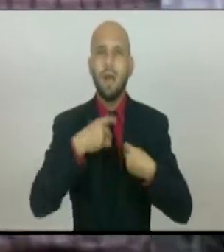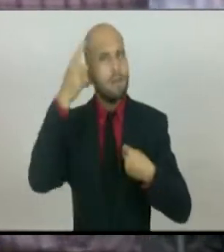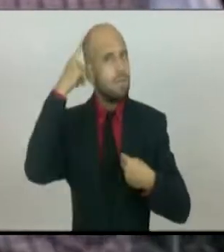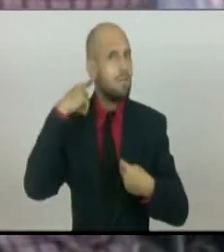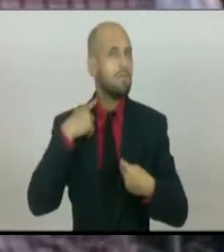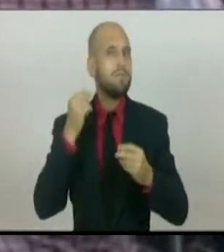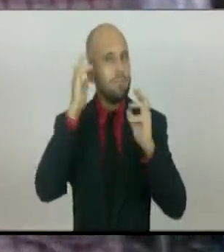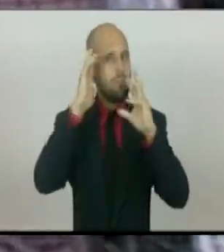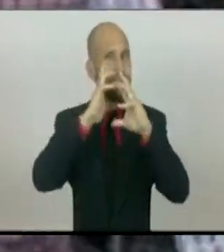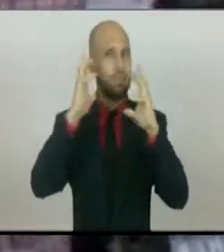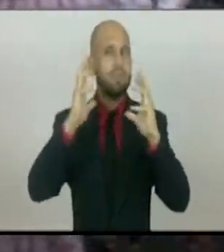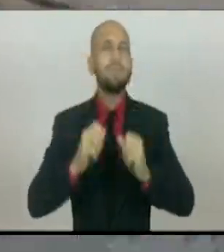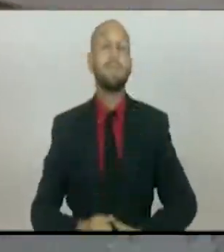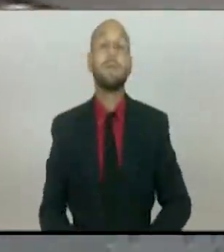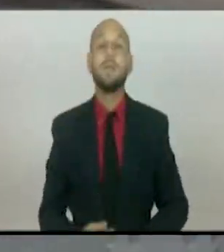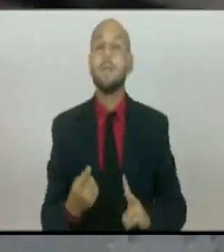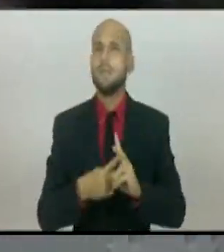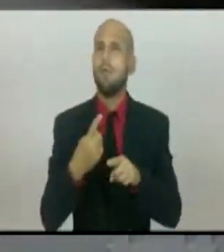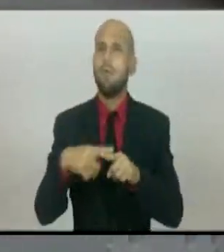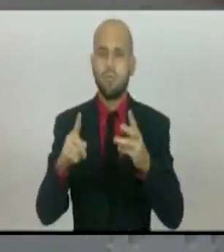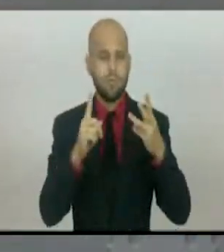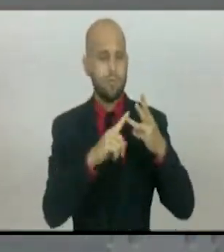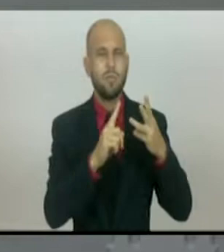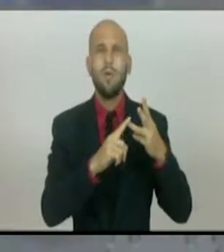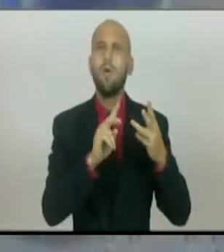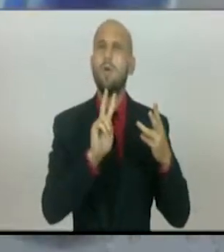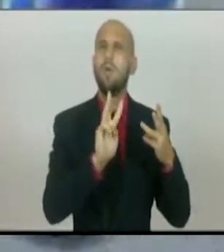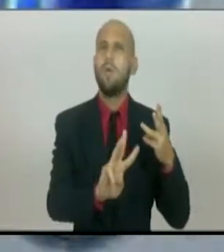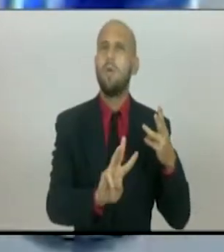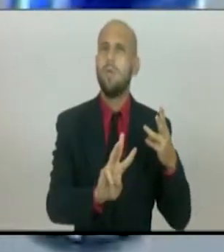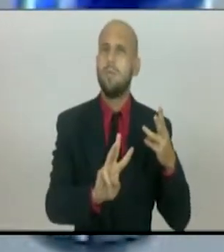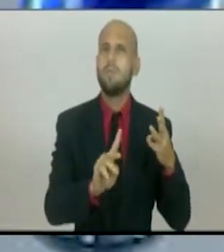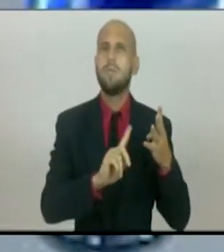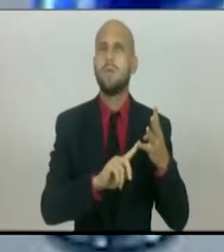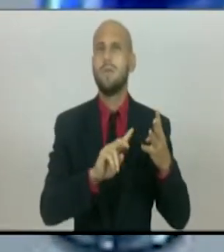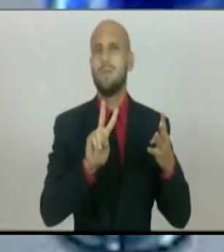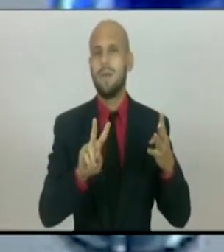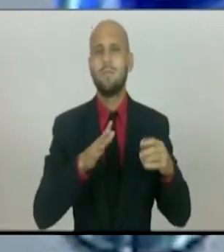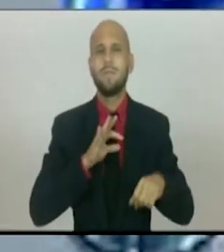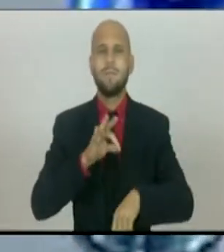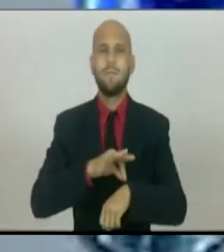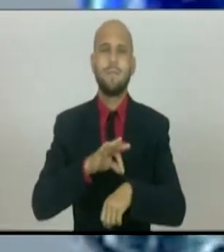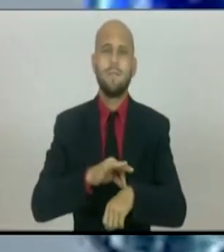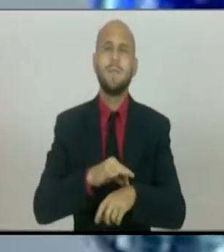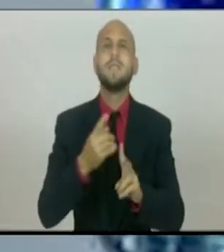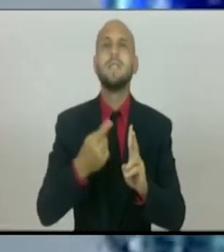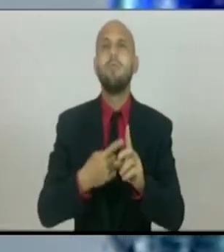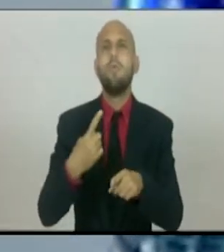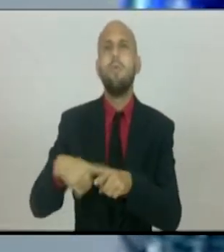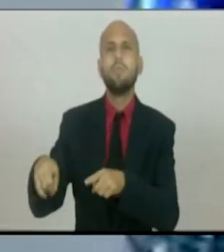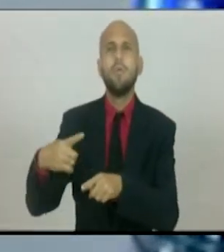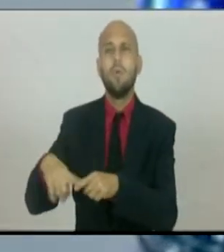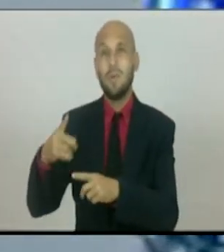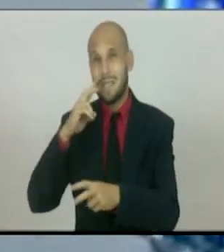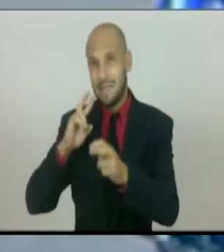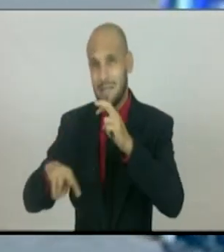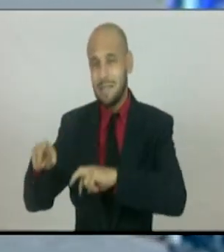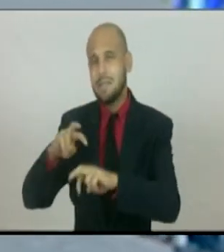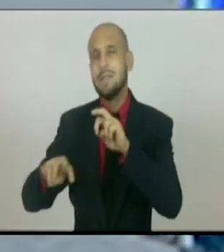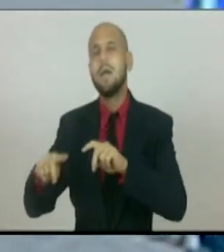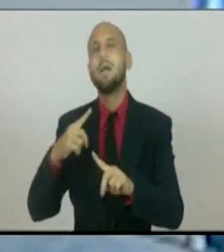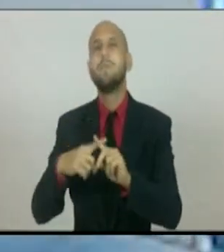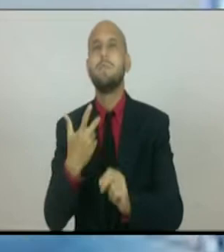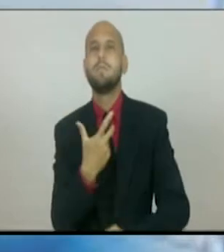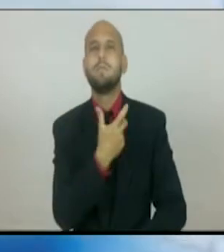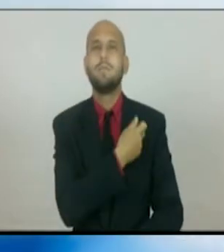vacunas experimentales contra los virus WBE y VE chikungunya y hay varias líneas de investigación para una